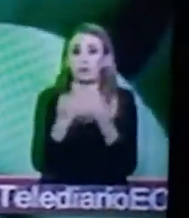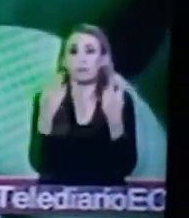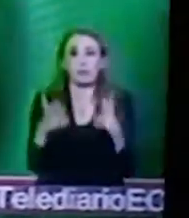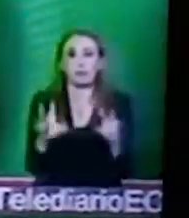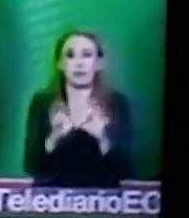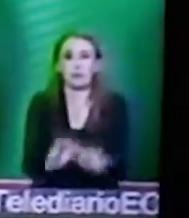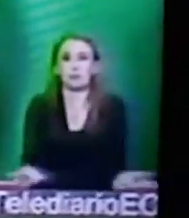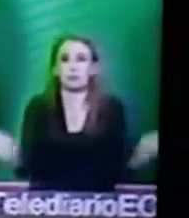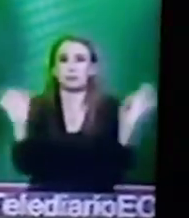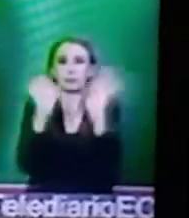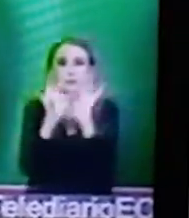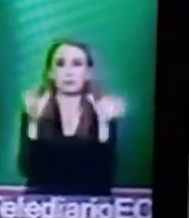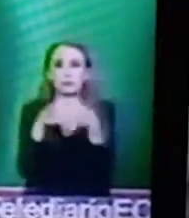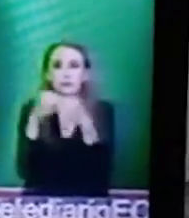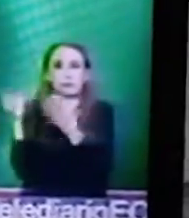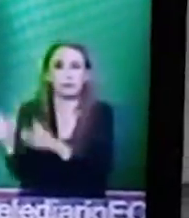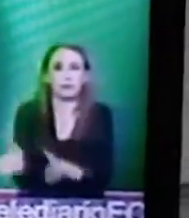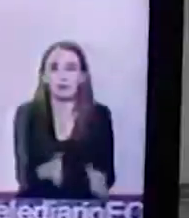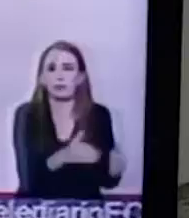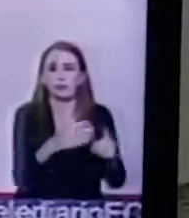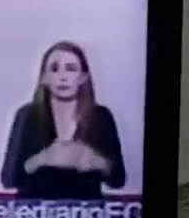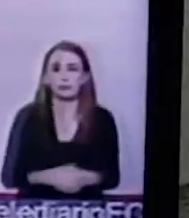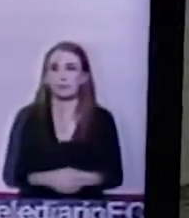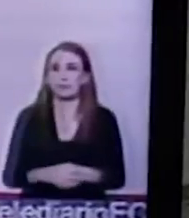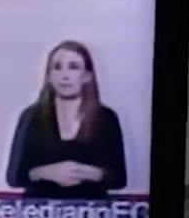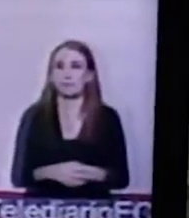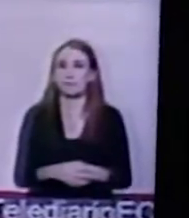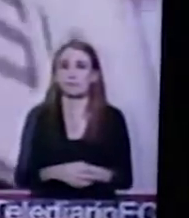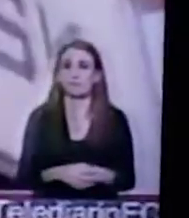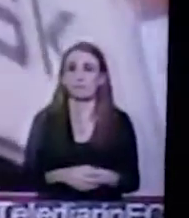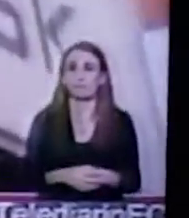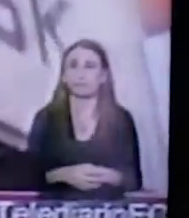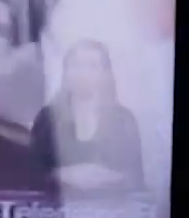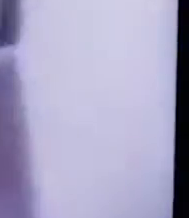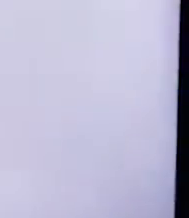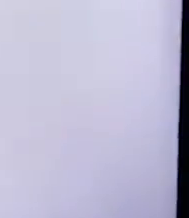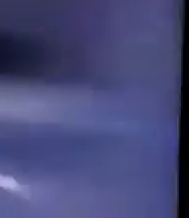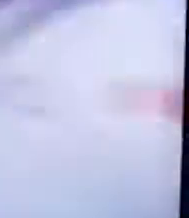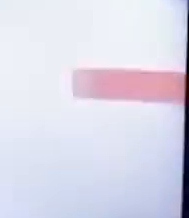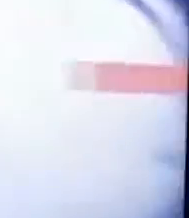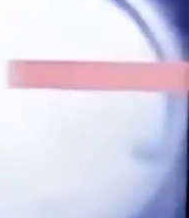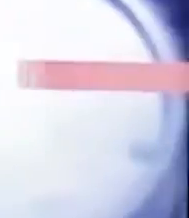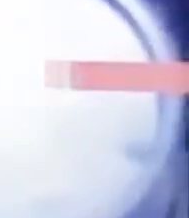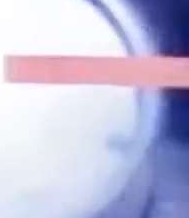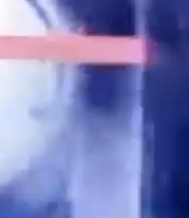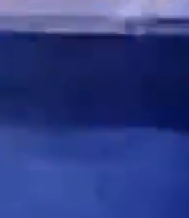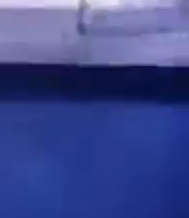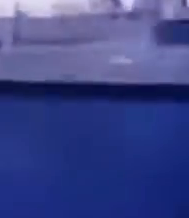tomando en cuenta el complejo panorama petrolero. Luis Alfredo Zúñiga, Medios Públicos.